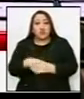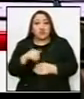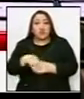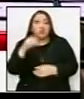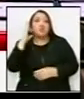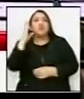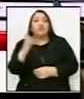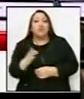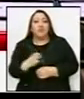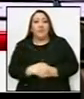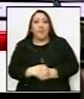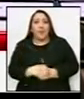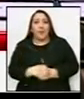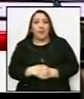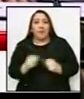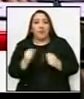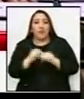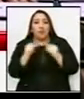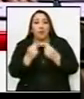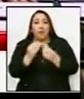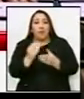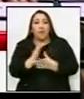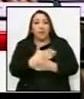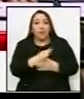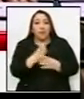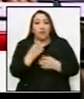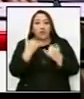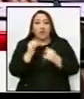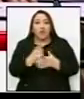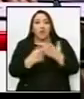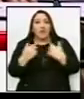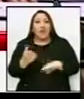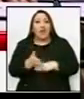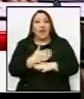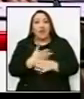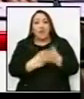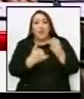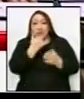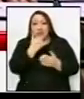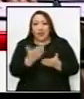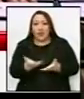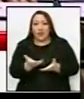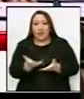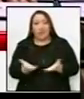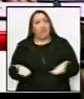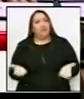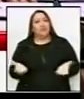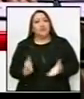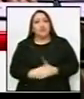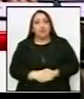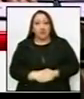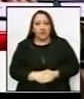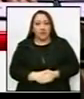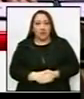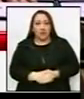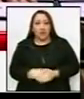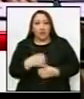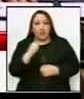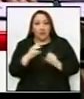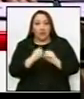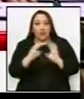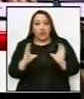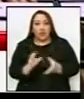futuro y compartían información sobre las elecciones que habían ocurrido, ¿no? Y lo dicen